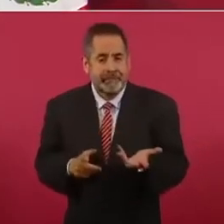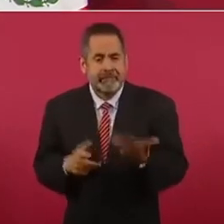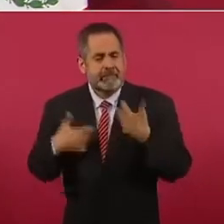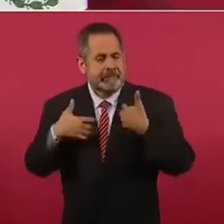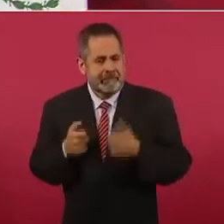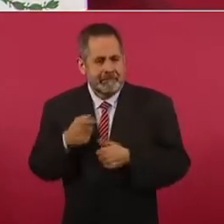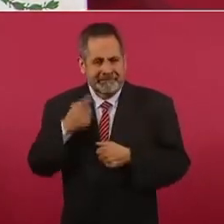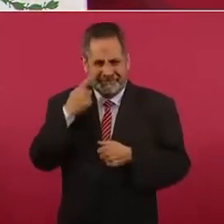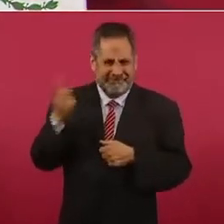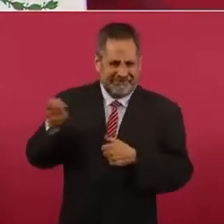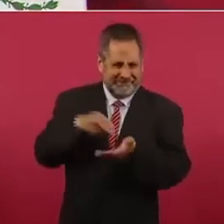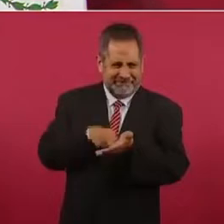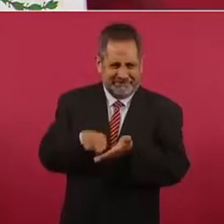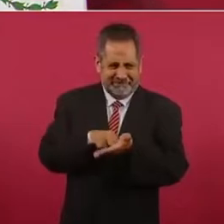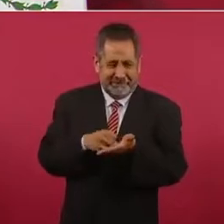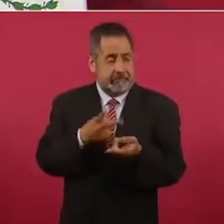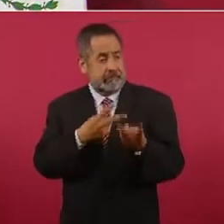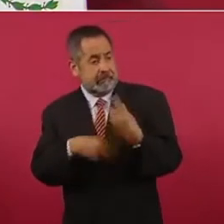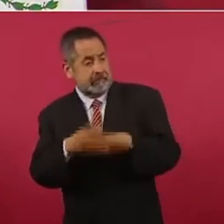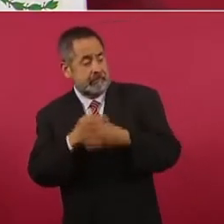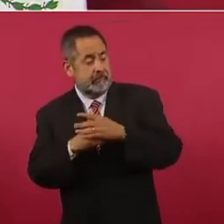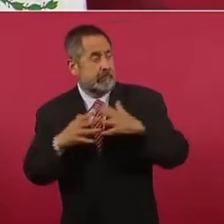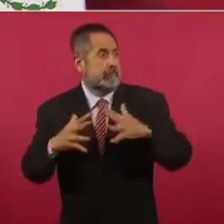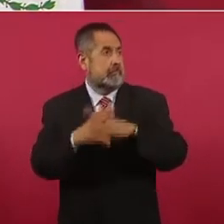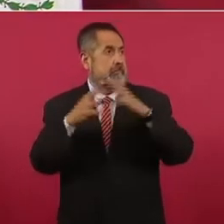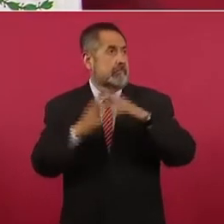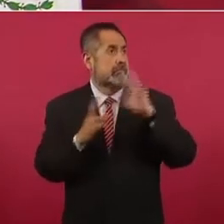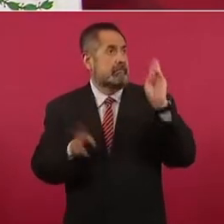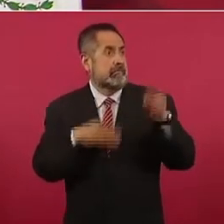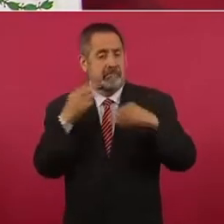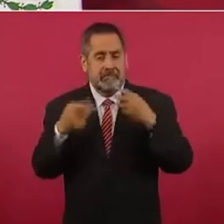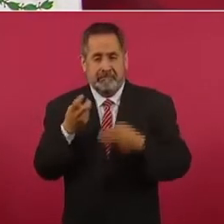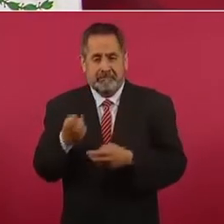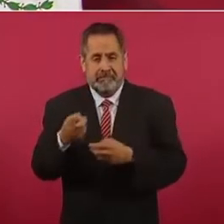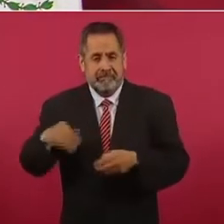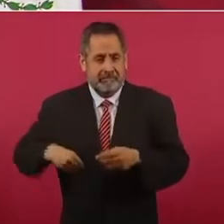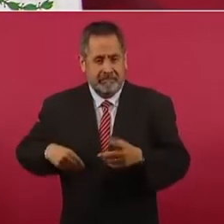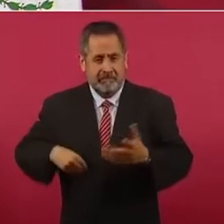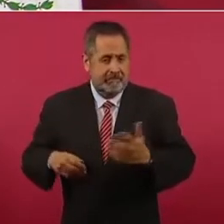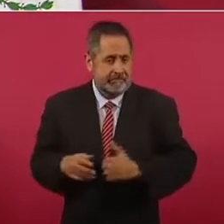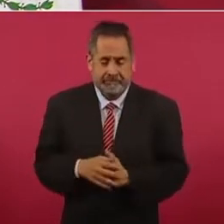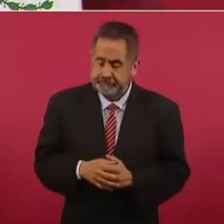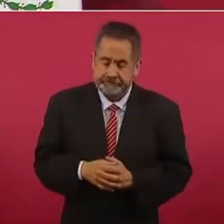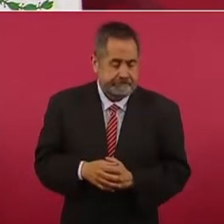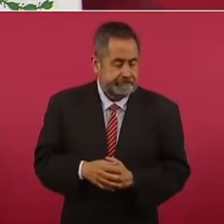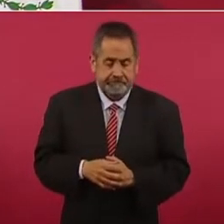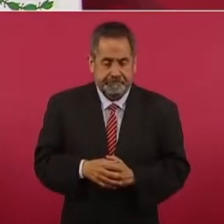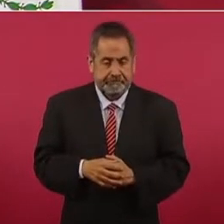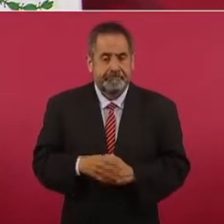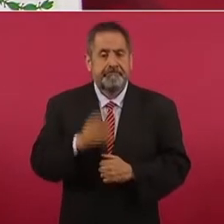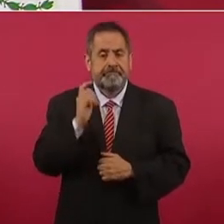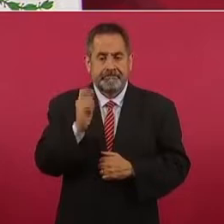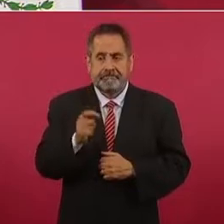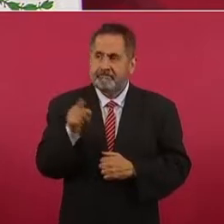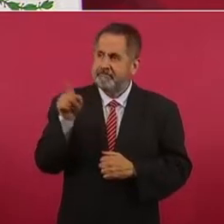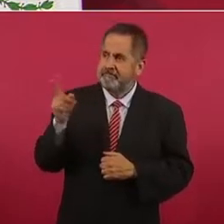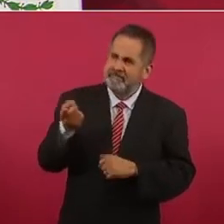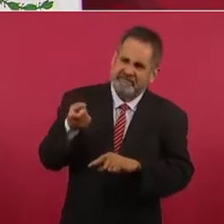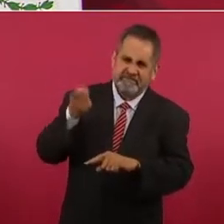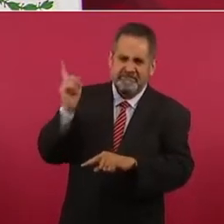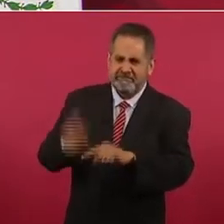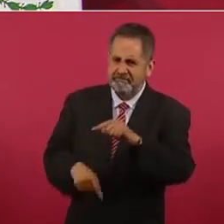que ese líquido negro haya provocado guerras en el mundo. Lo que hay que hacer es sacarlo